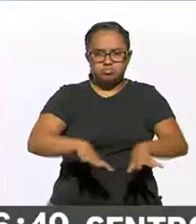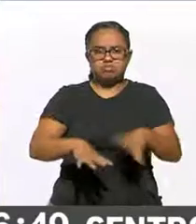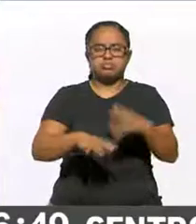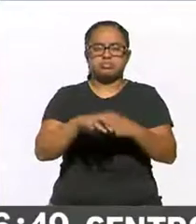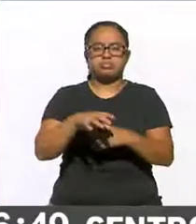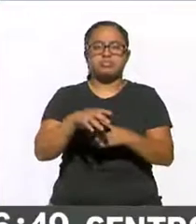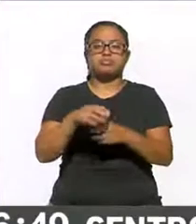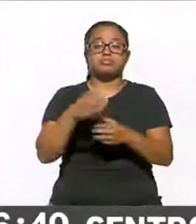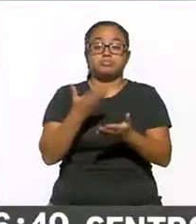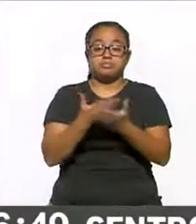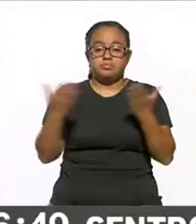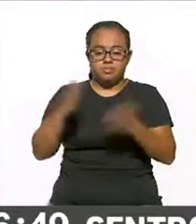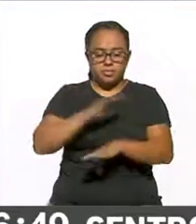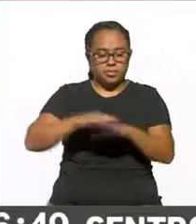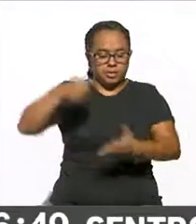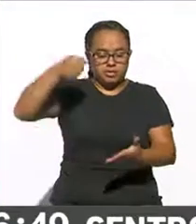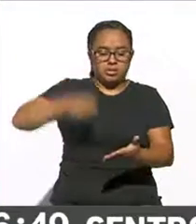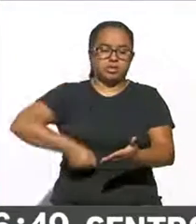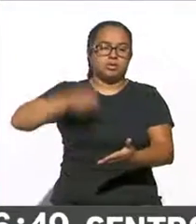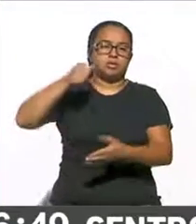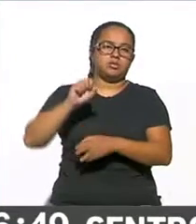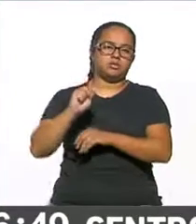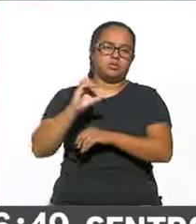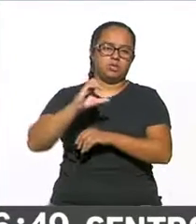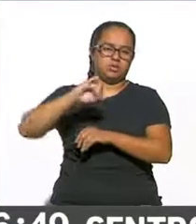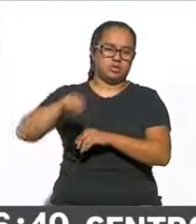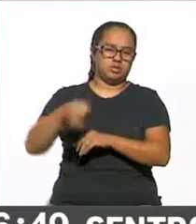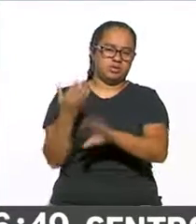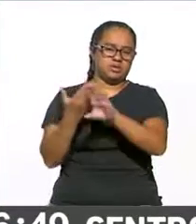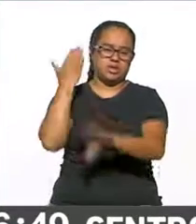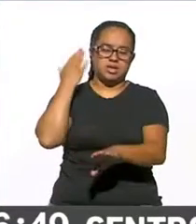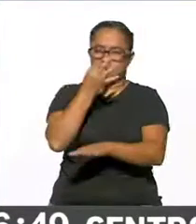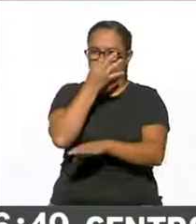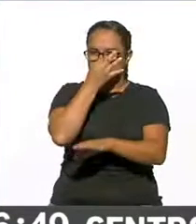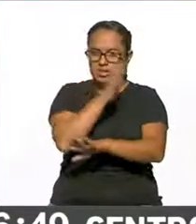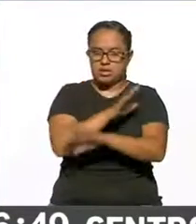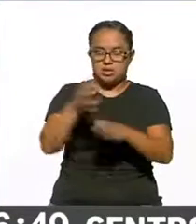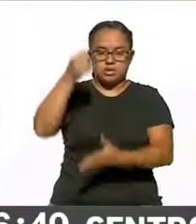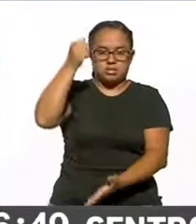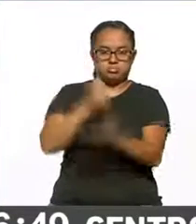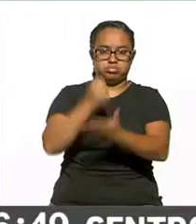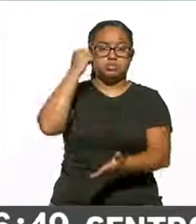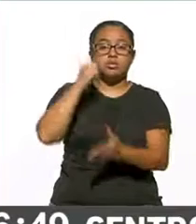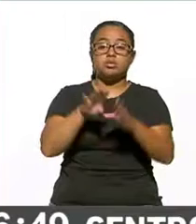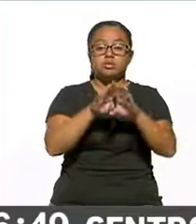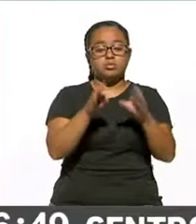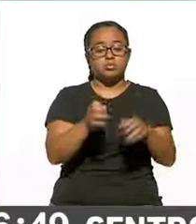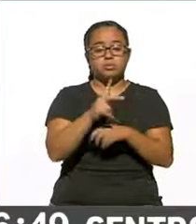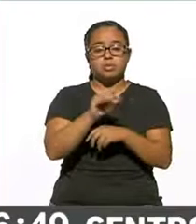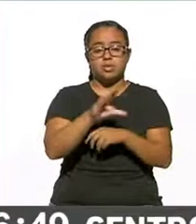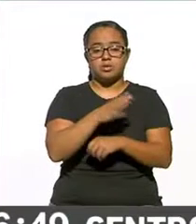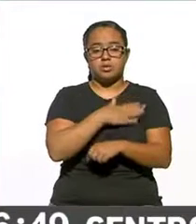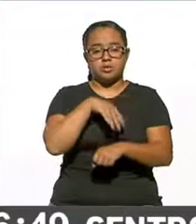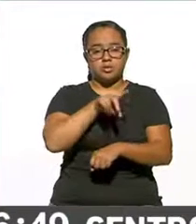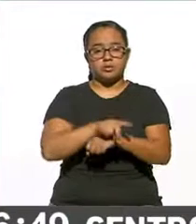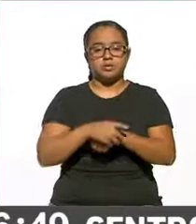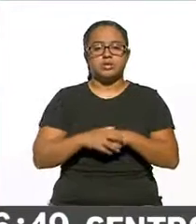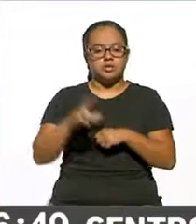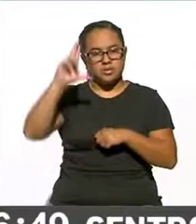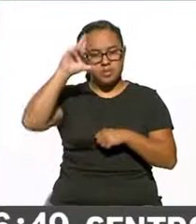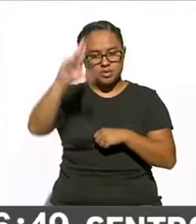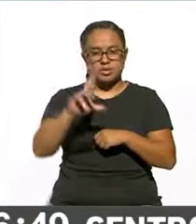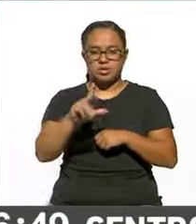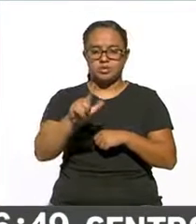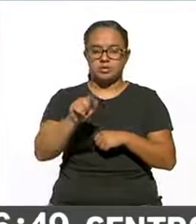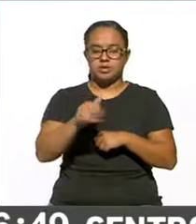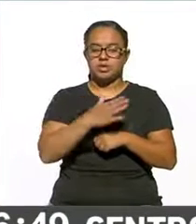nunca con el fallo de la Suprema Corte reciente al respecto. ¿Cómo estás, Paco? Buenos días. Hola, Lupita, ¿cómo estás? Muy